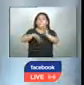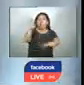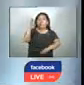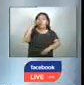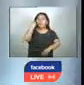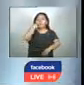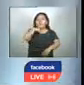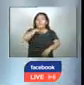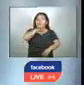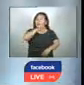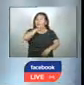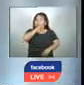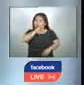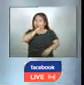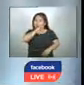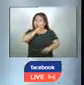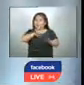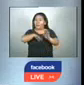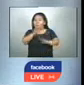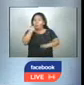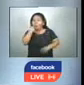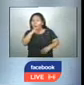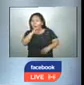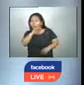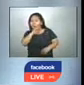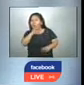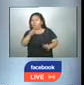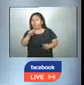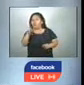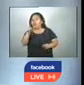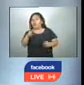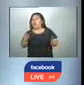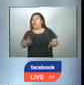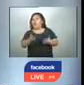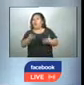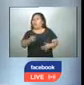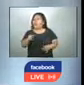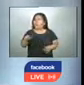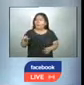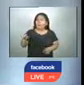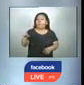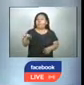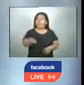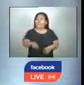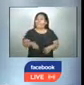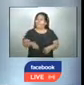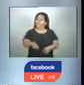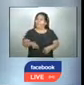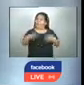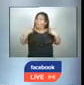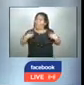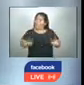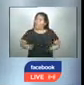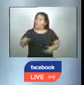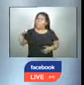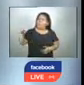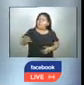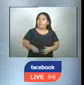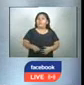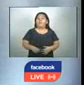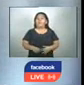se van produciendo más infecciones, el daño que se va provocando es todavía más intenso.